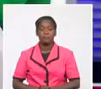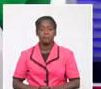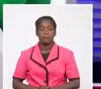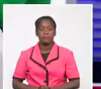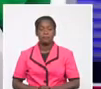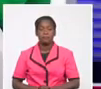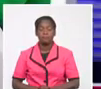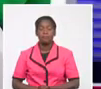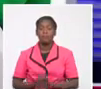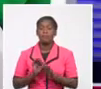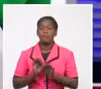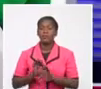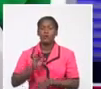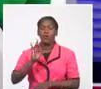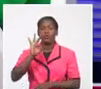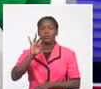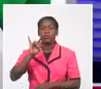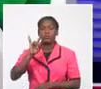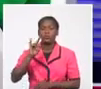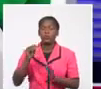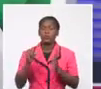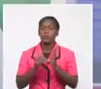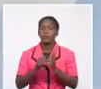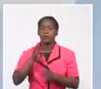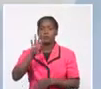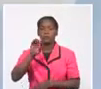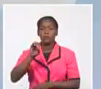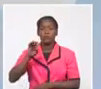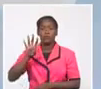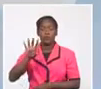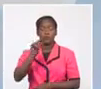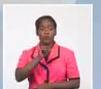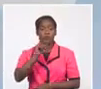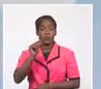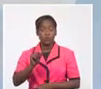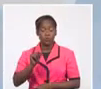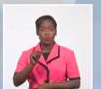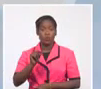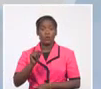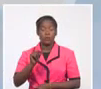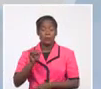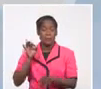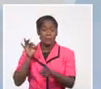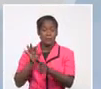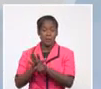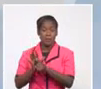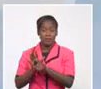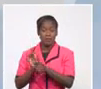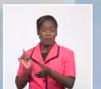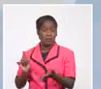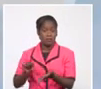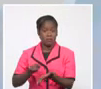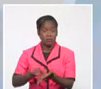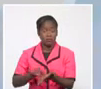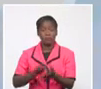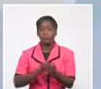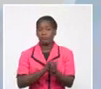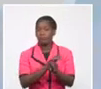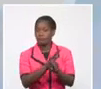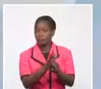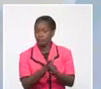de los 89.404 pacientes que se han diagnosticado en Cuba con